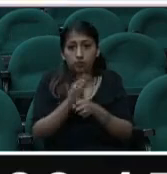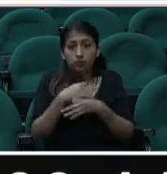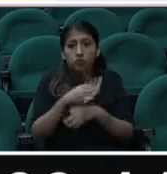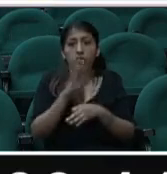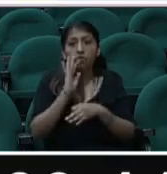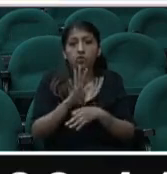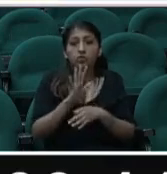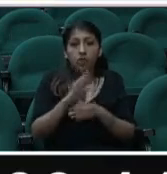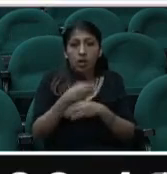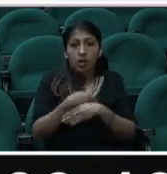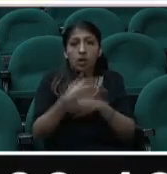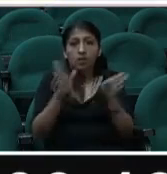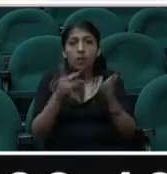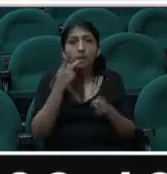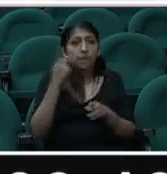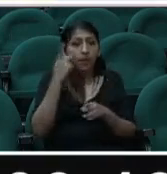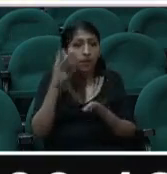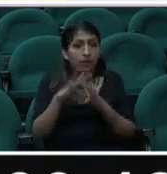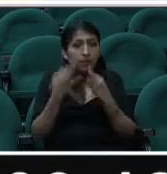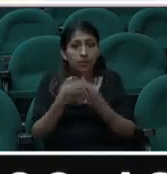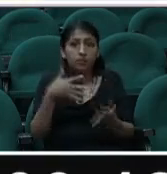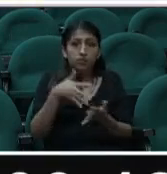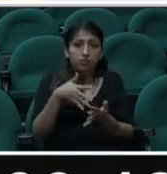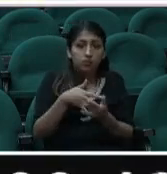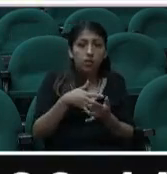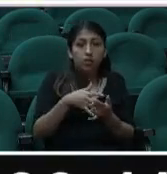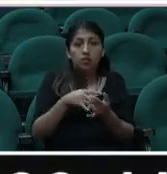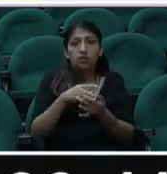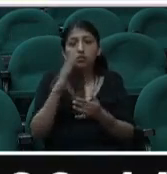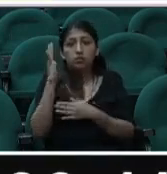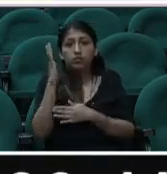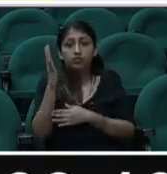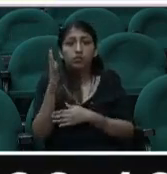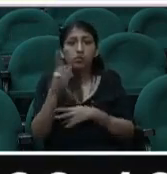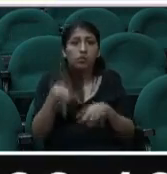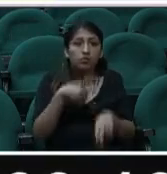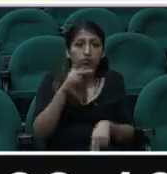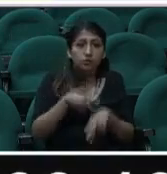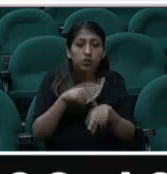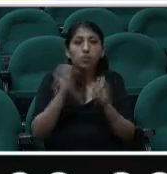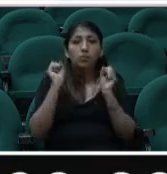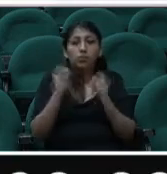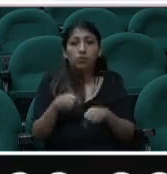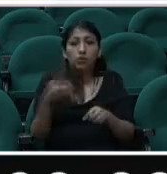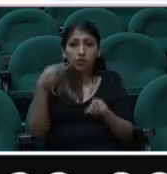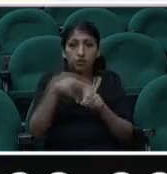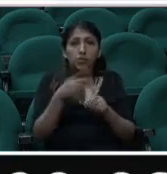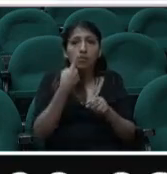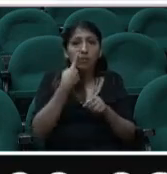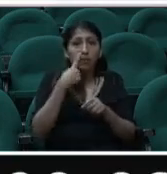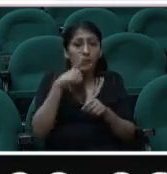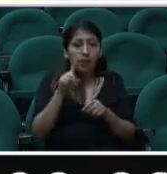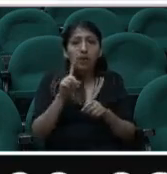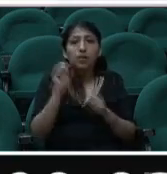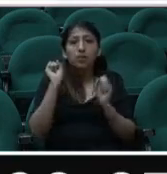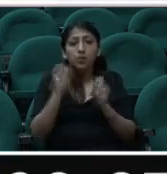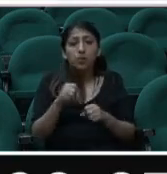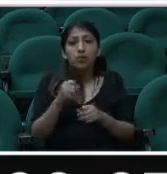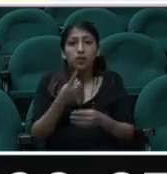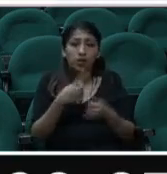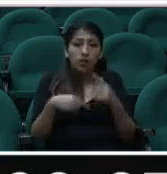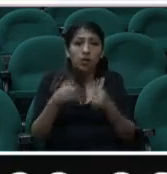abierto padres de familia estudiantes docentes profesionales y quienes puedan intervenir para que definitivamente podamos